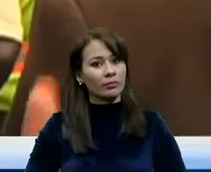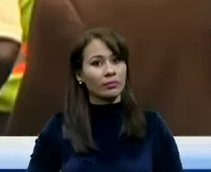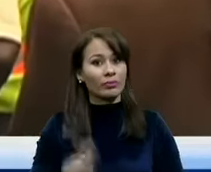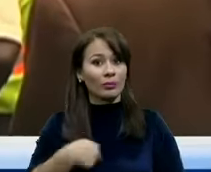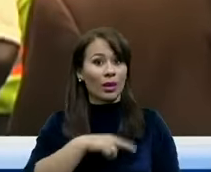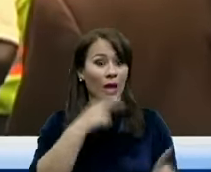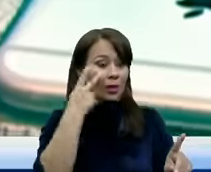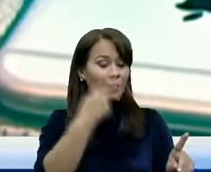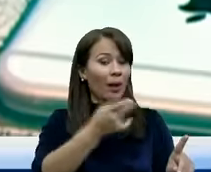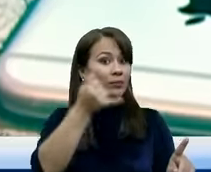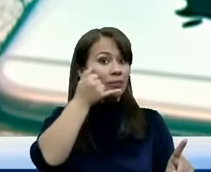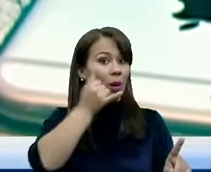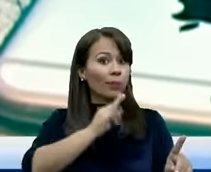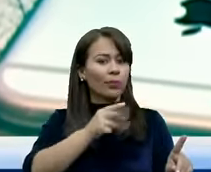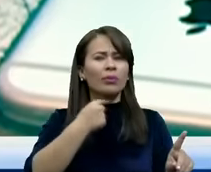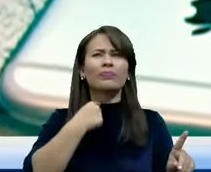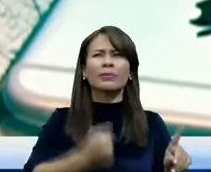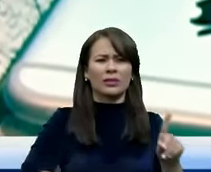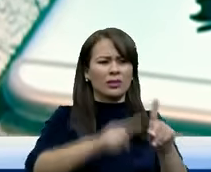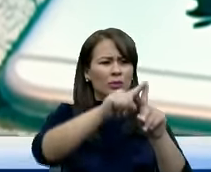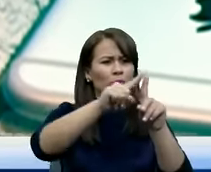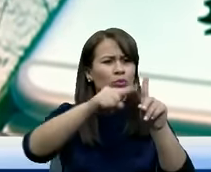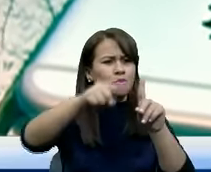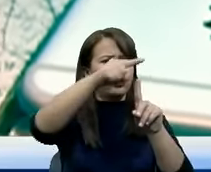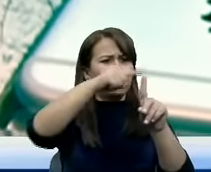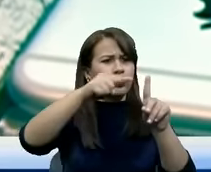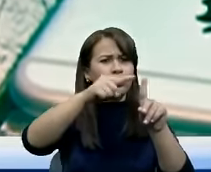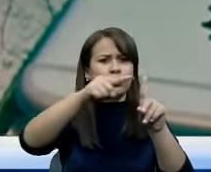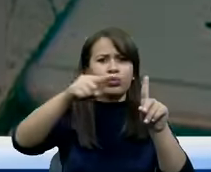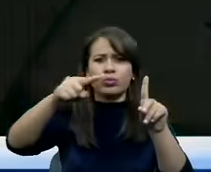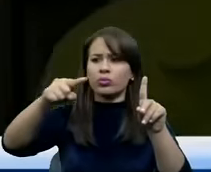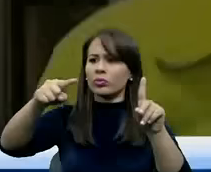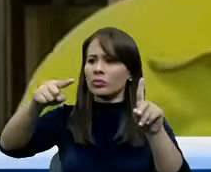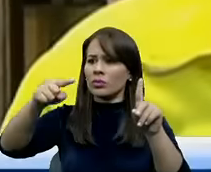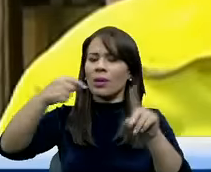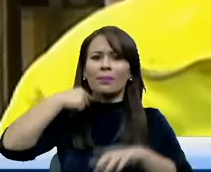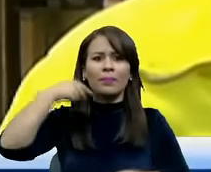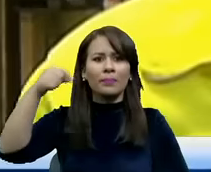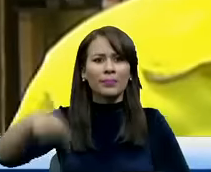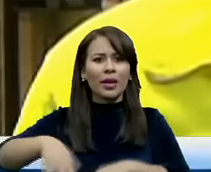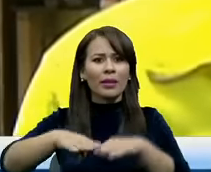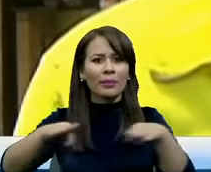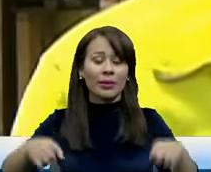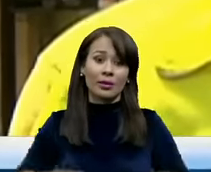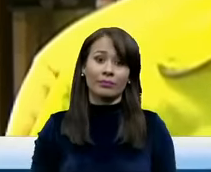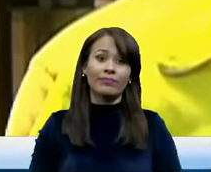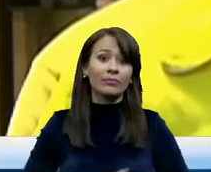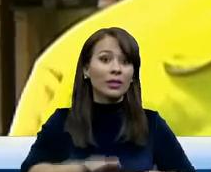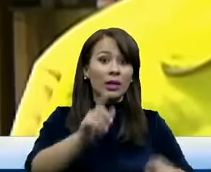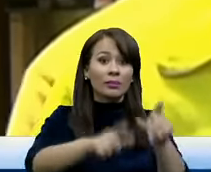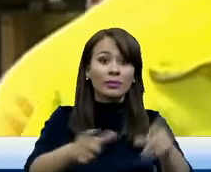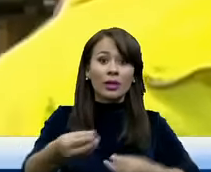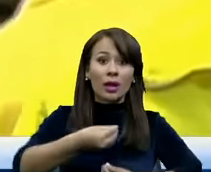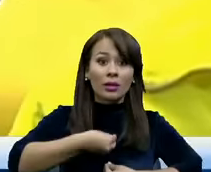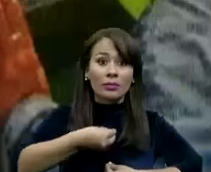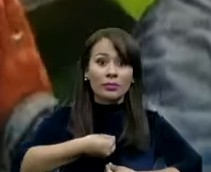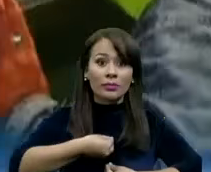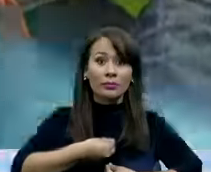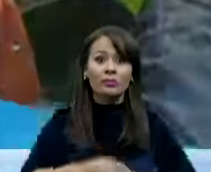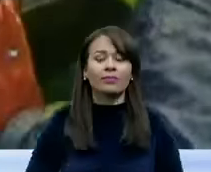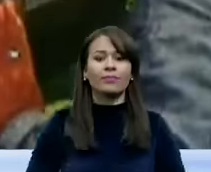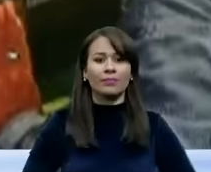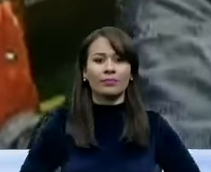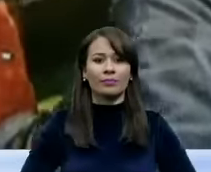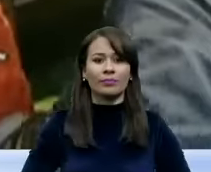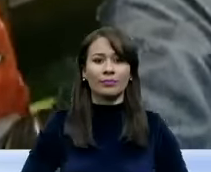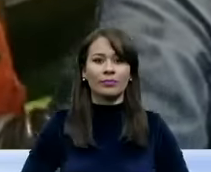se roban un celular, se pierde la señal exactamente en estos lugares. A fuentes de información de la ciudadanía mismo, quien ha sido la que nos ha